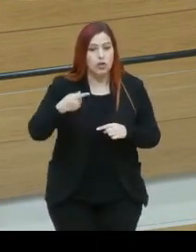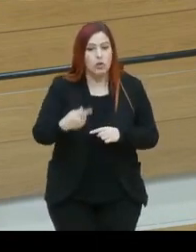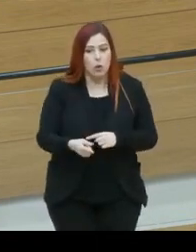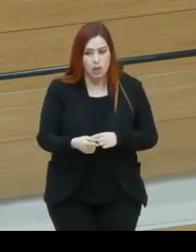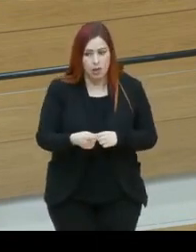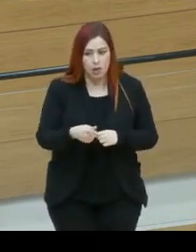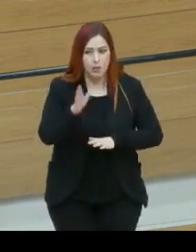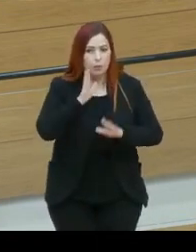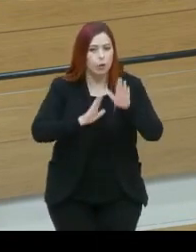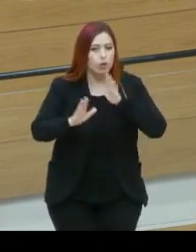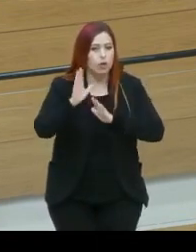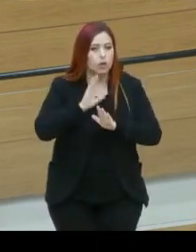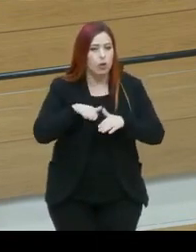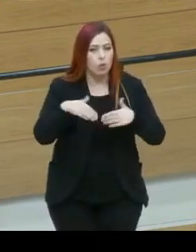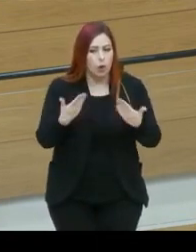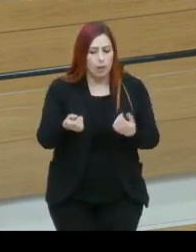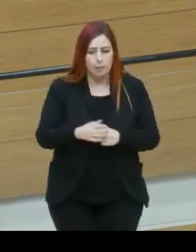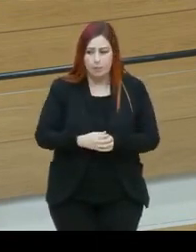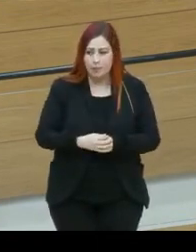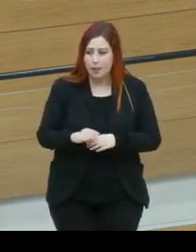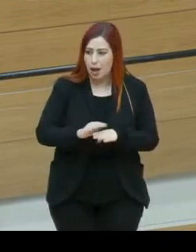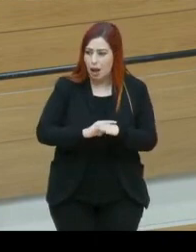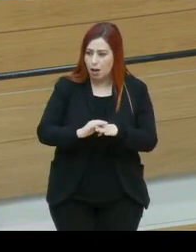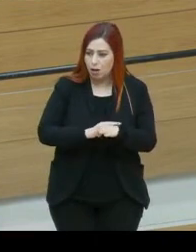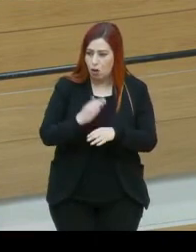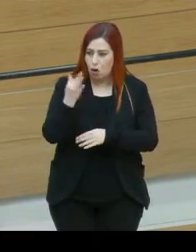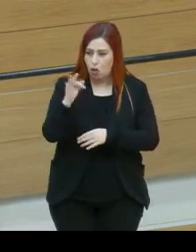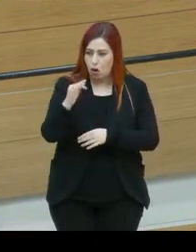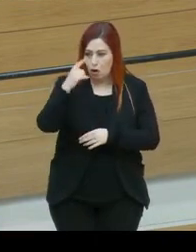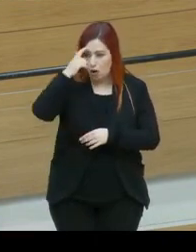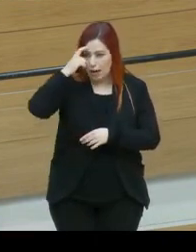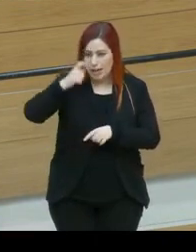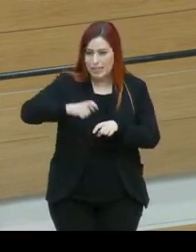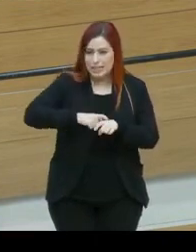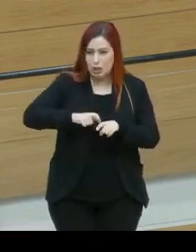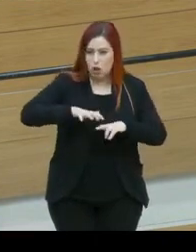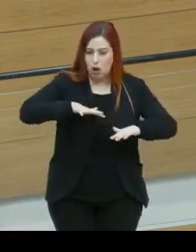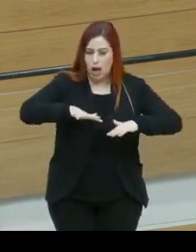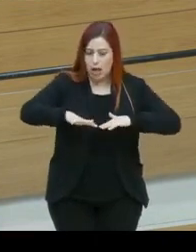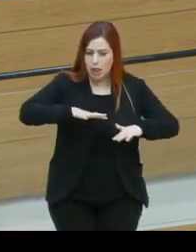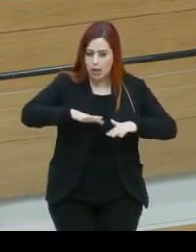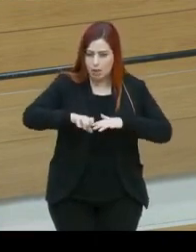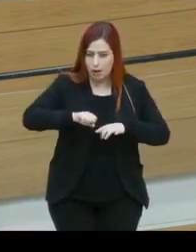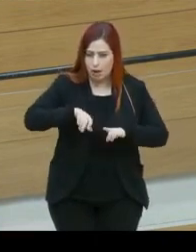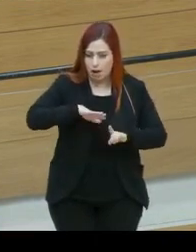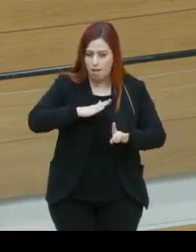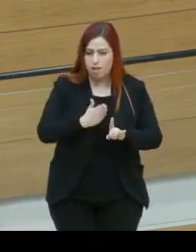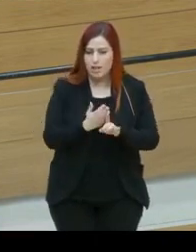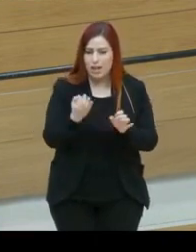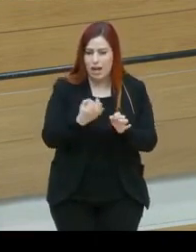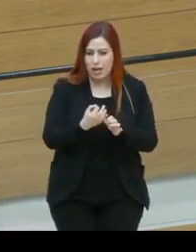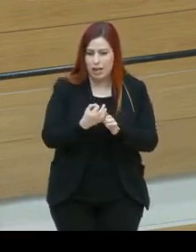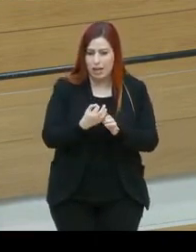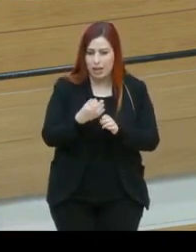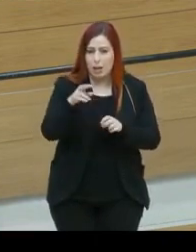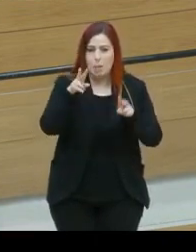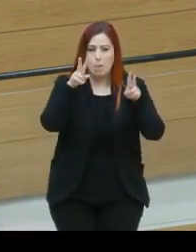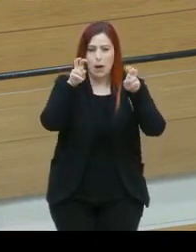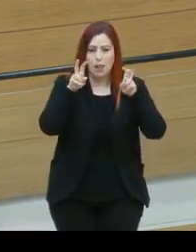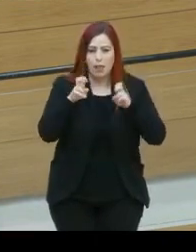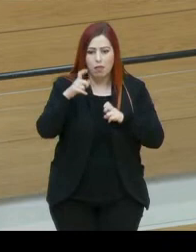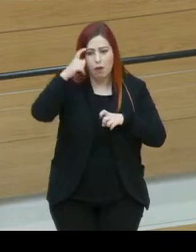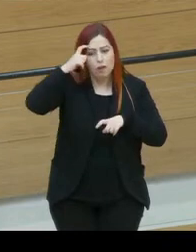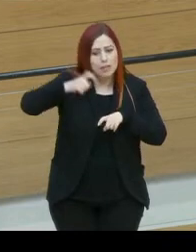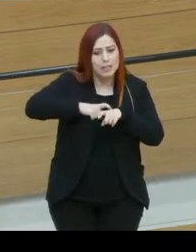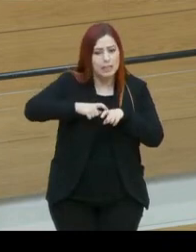el botellón? El alcohol es una droga psicoactiva, es decir, que afecta a nuestras funciones psíquicas. Todos sabemos